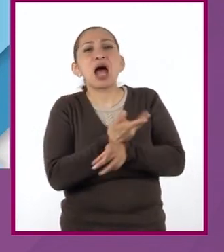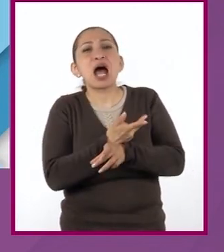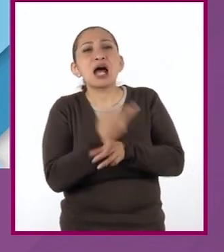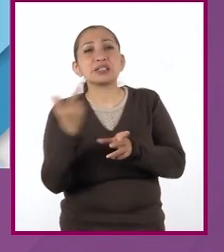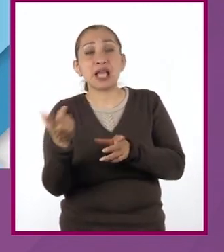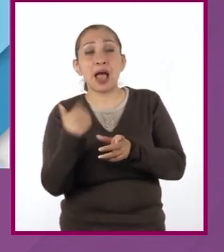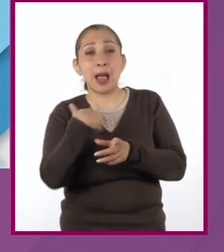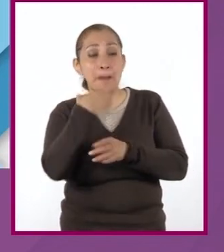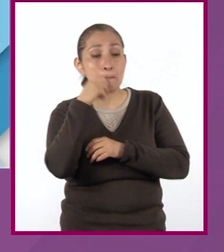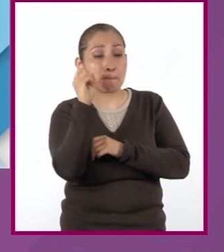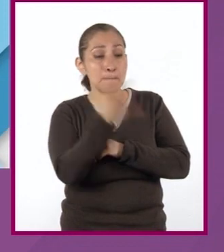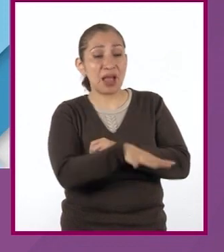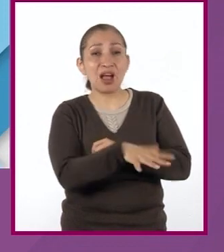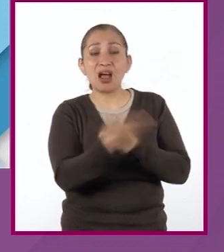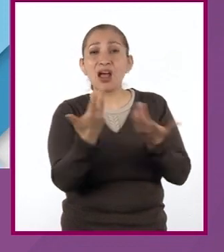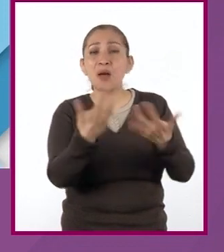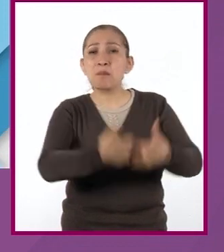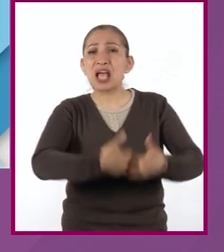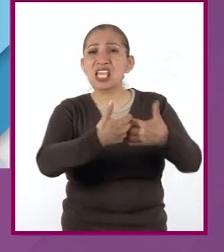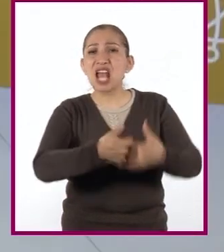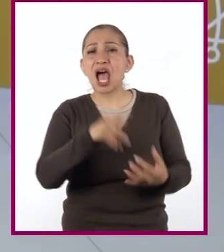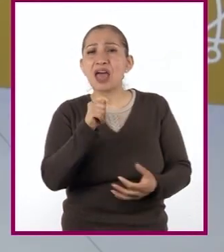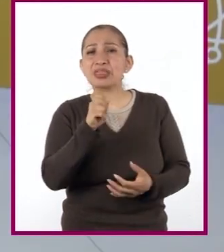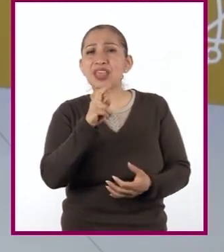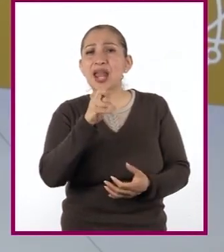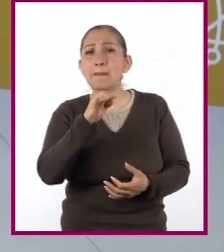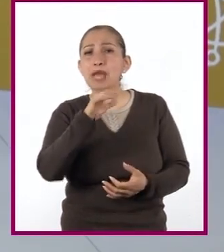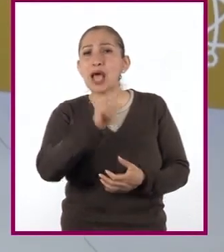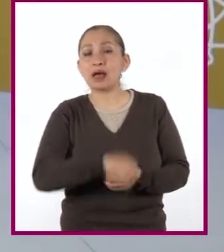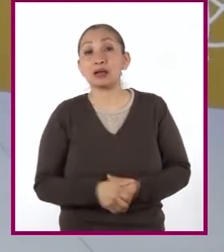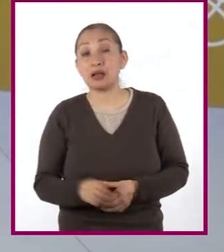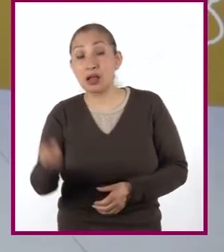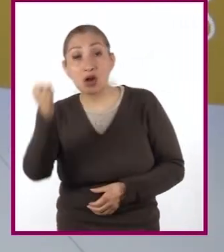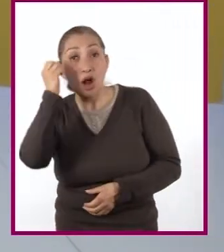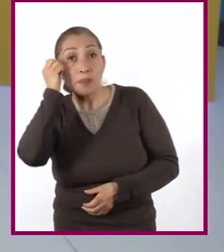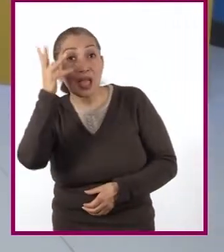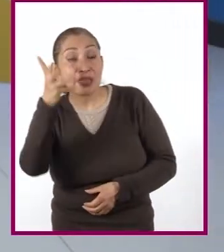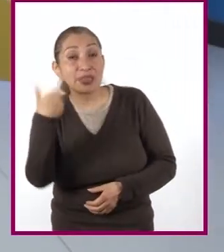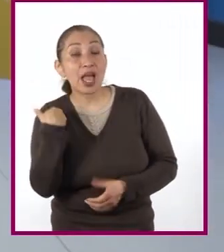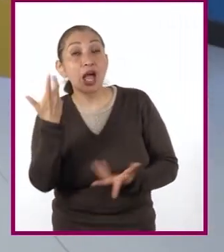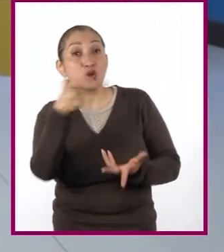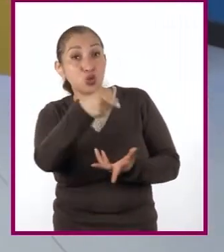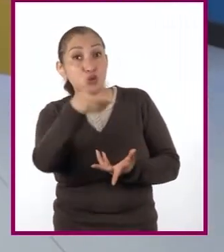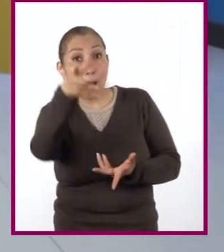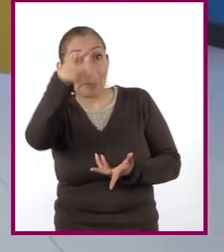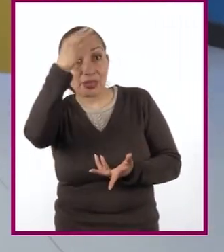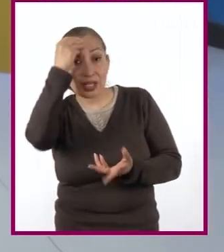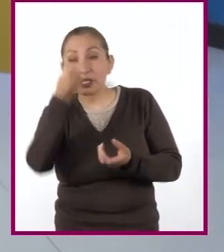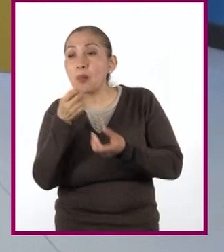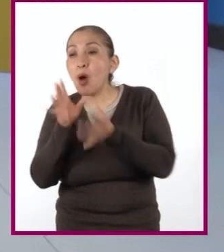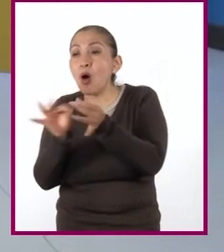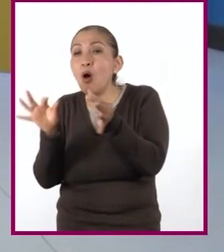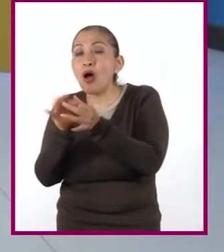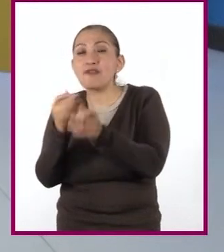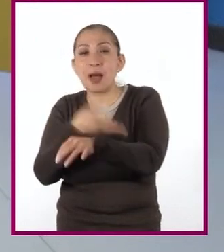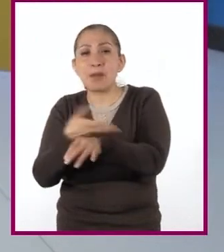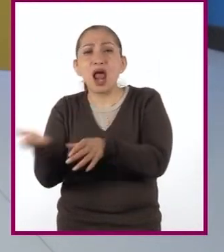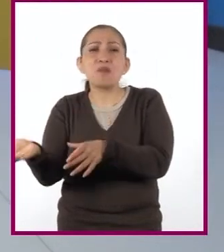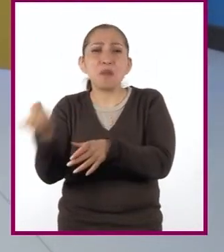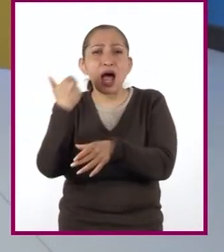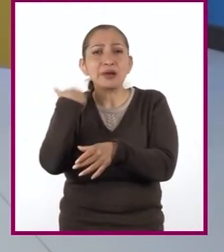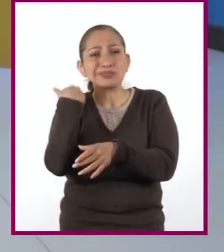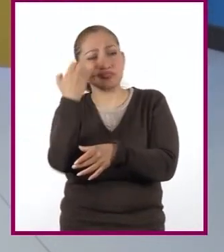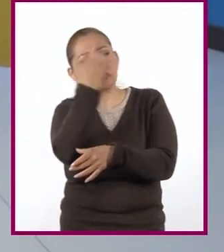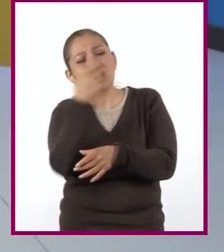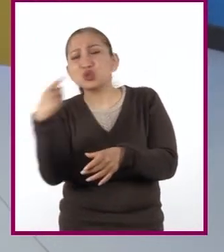los residuos de una máquina térmica? No olviden compartir lo que aprendieron con su familia. Invítenlos a